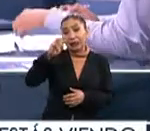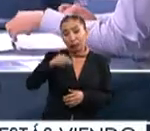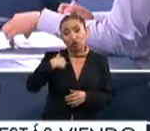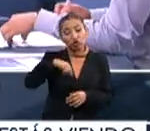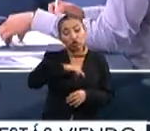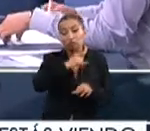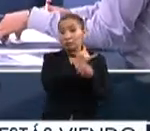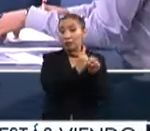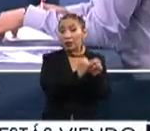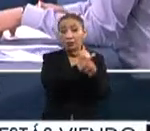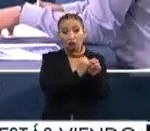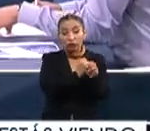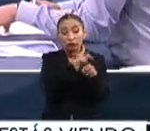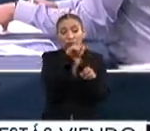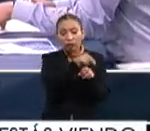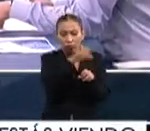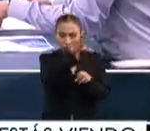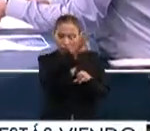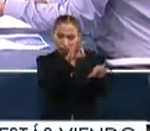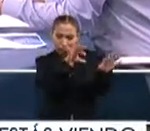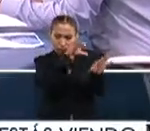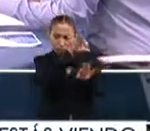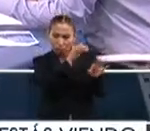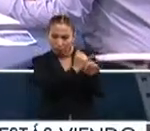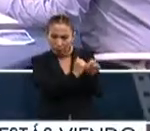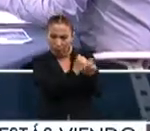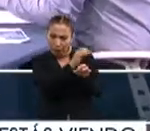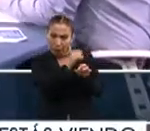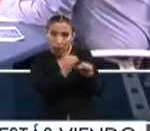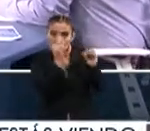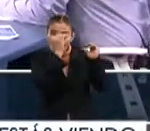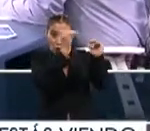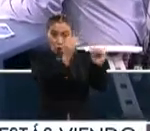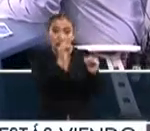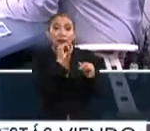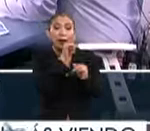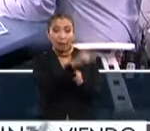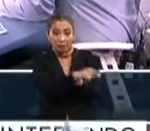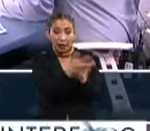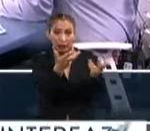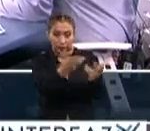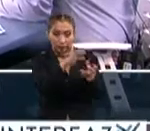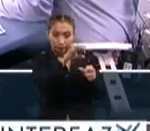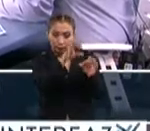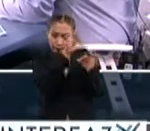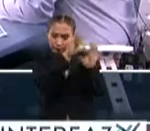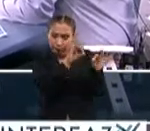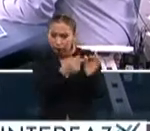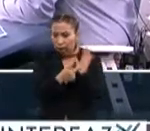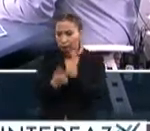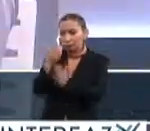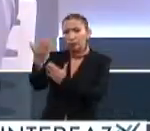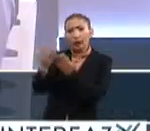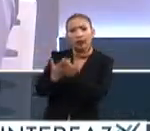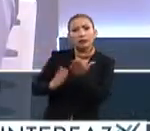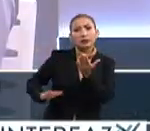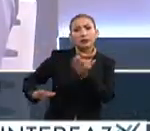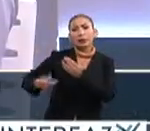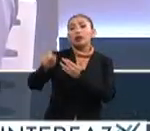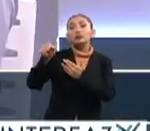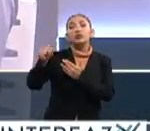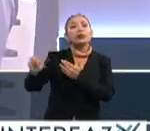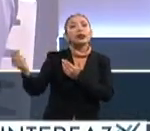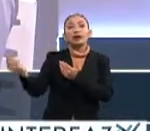somos investigadores y claro, tomamos esa investigación de punta, que por cierto también la hacemos, y la ponemos al servicio de